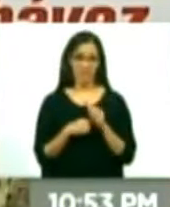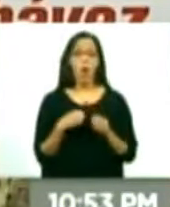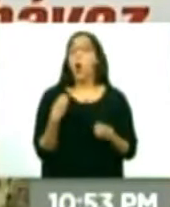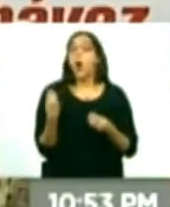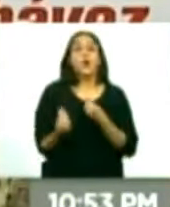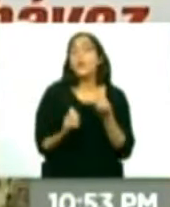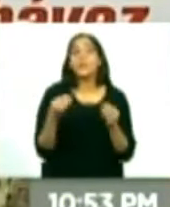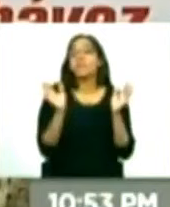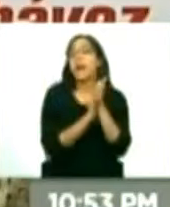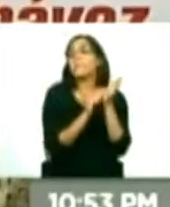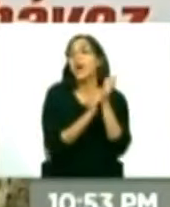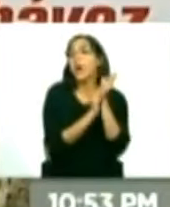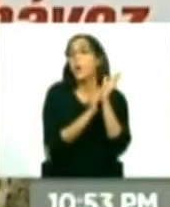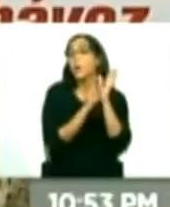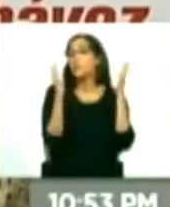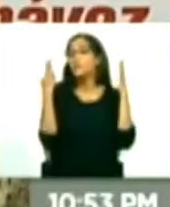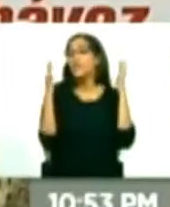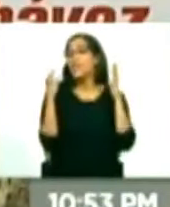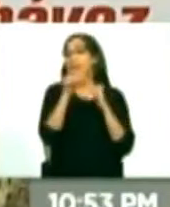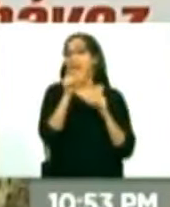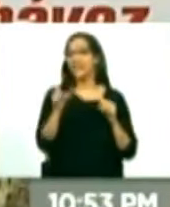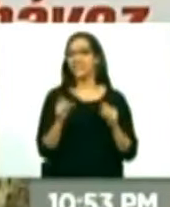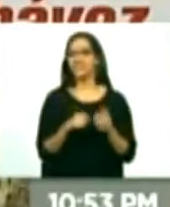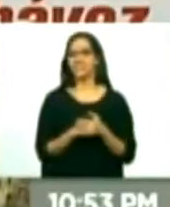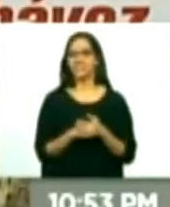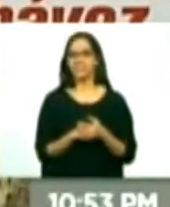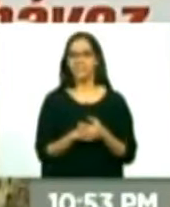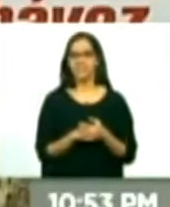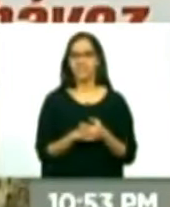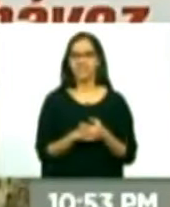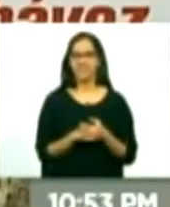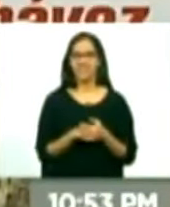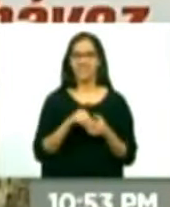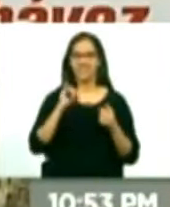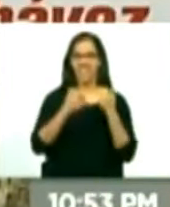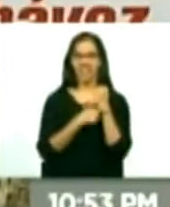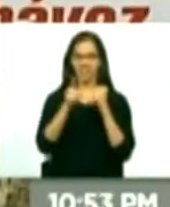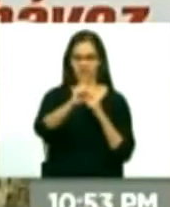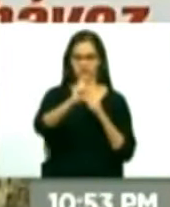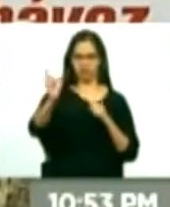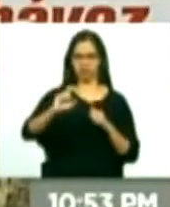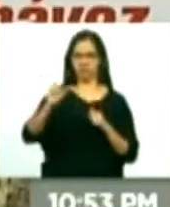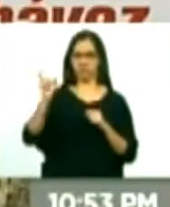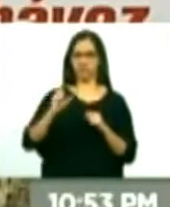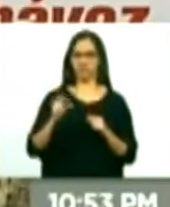¿Cómo te aplaude la gente? Y que decían era Baigón, ¿Baigón era que decían?